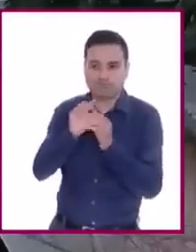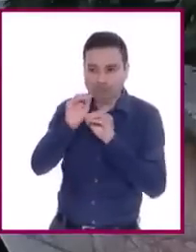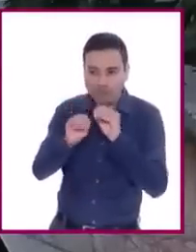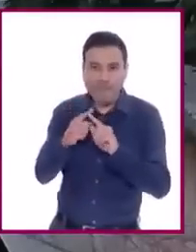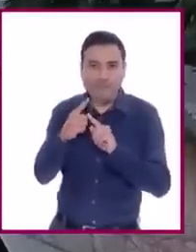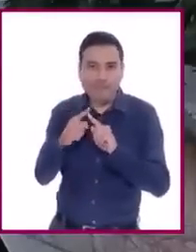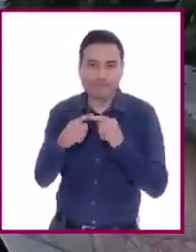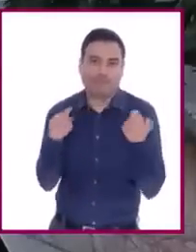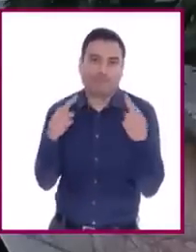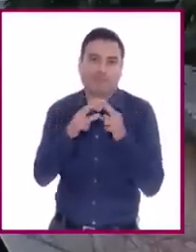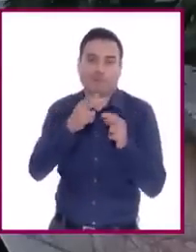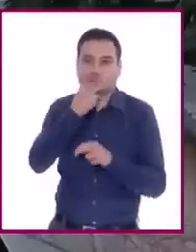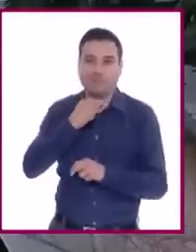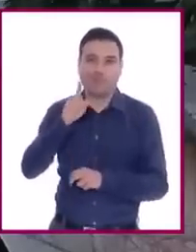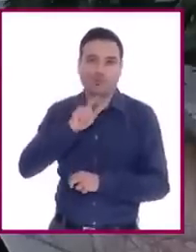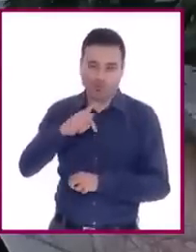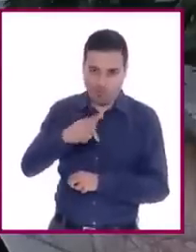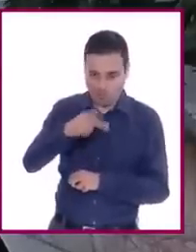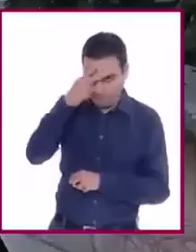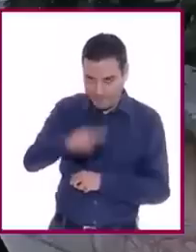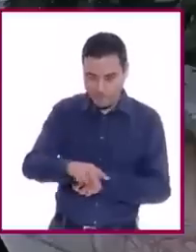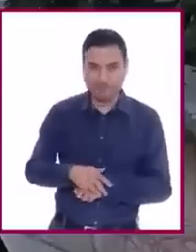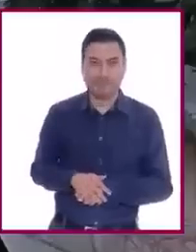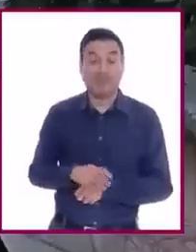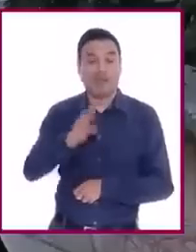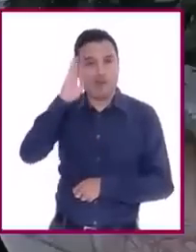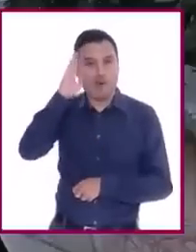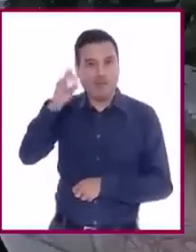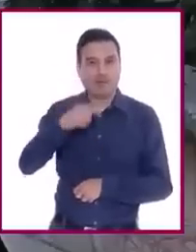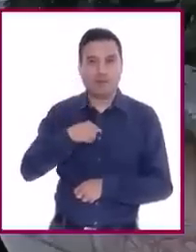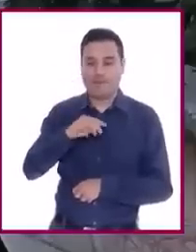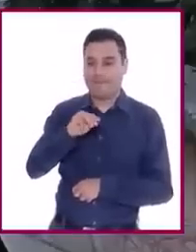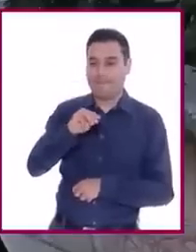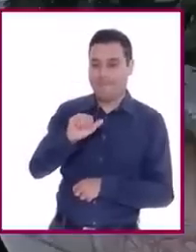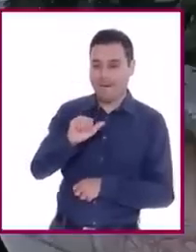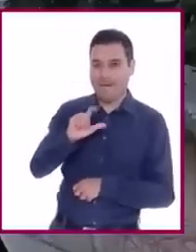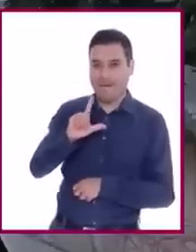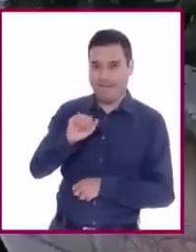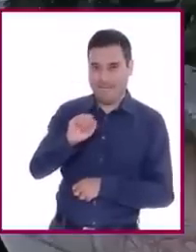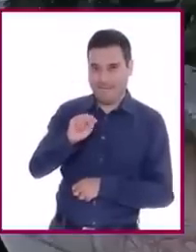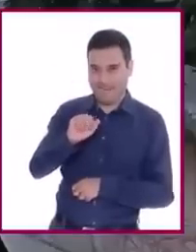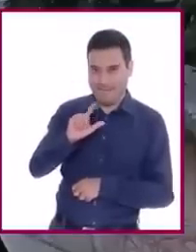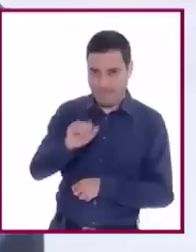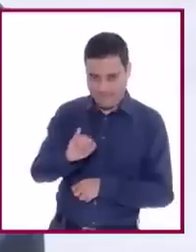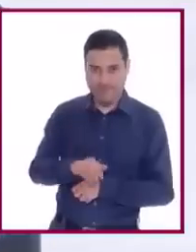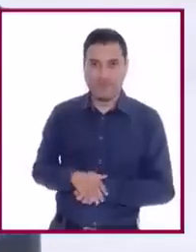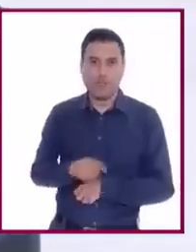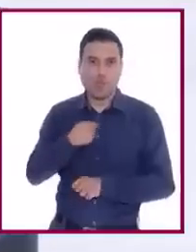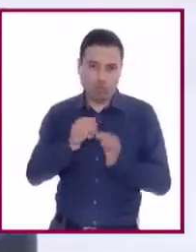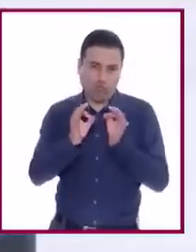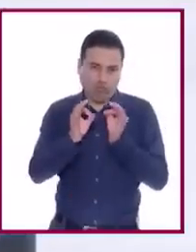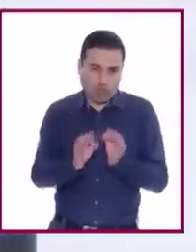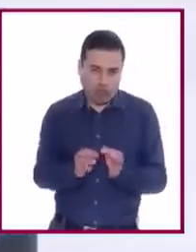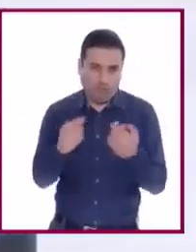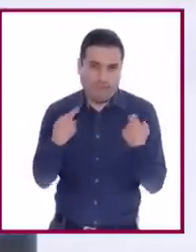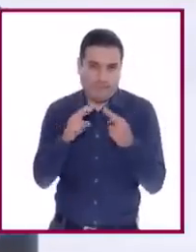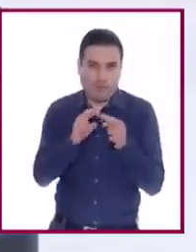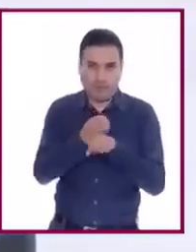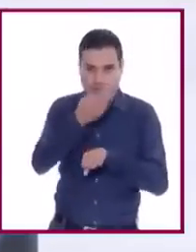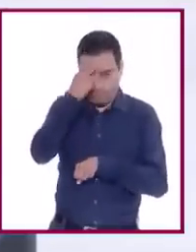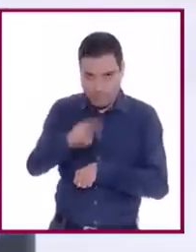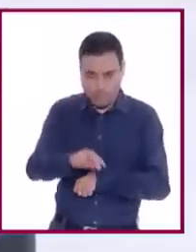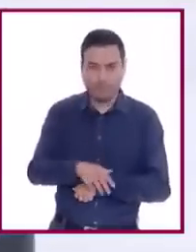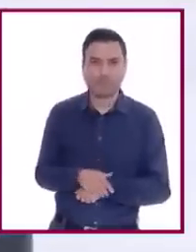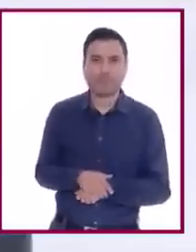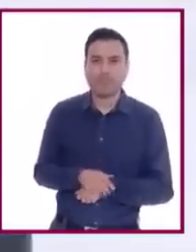malinali García García soy docente frente a grupo en el Estado de México la motivación que yo tuve para